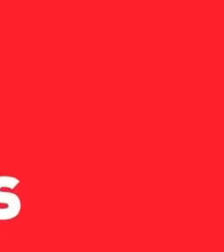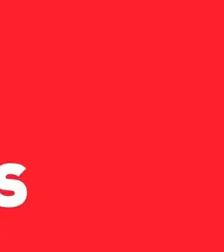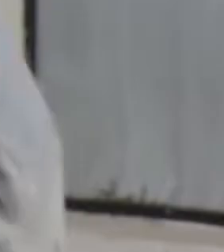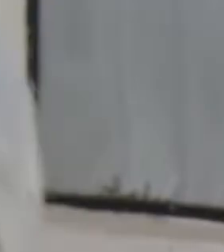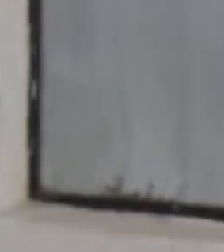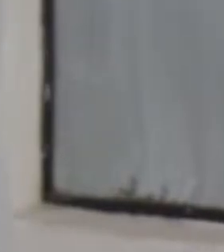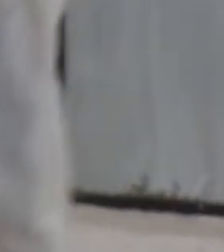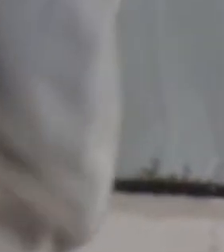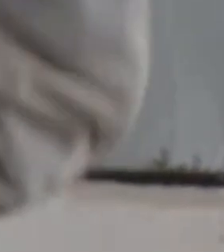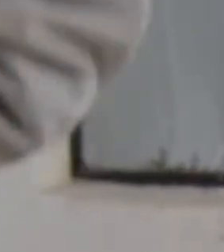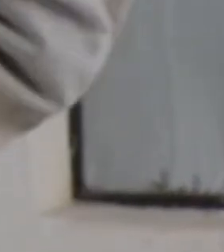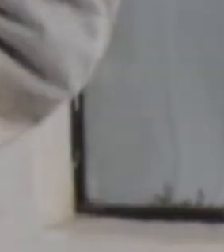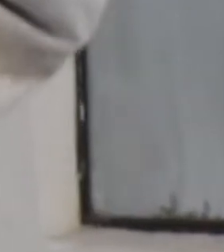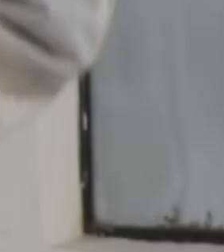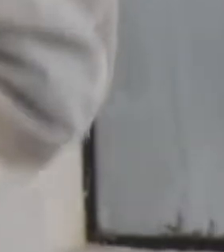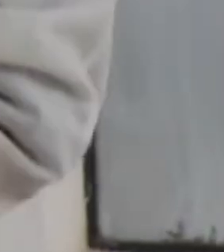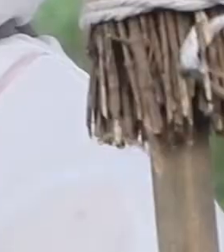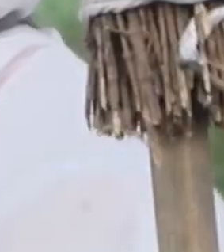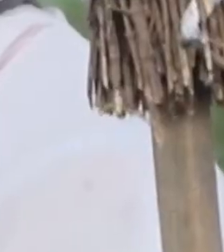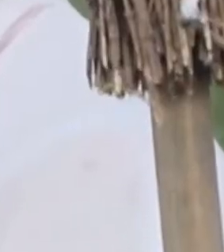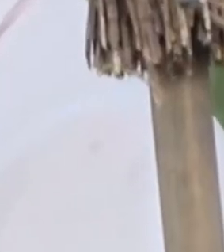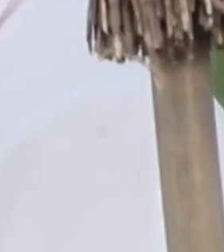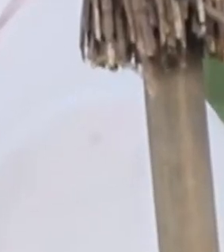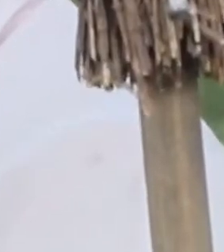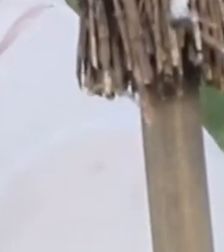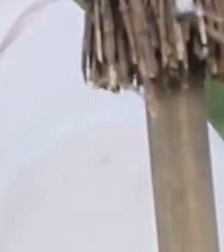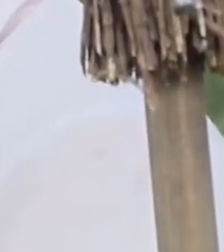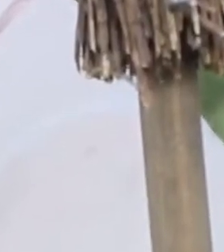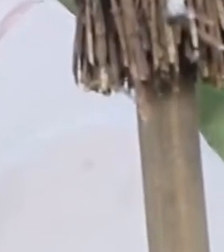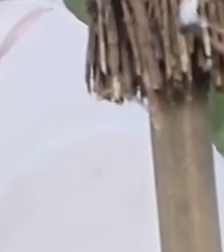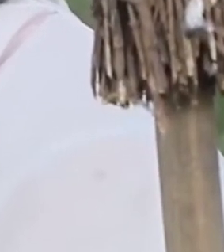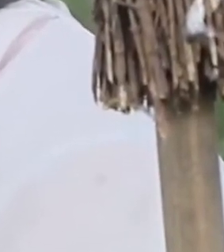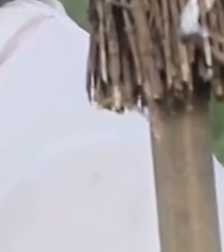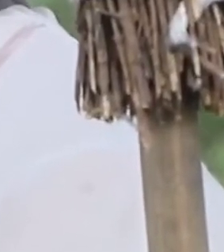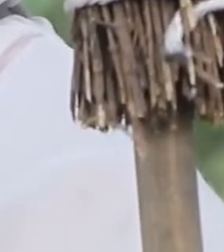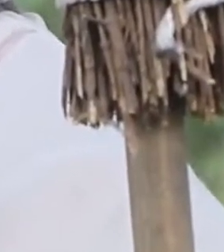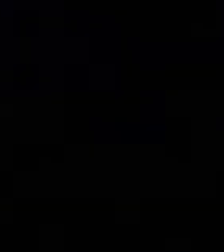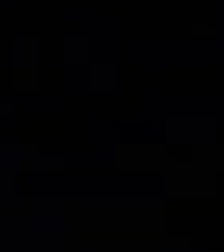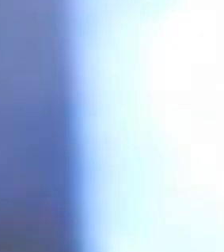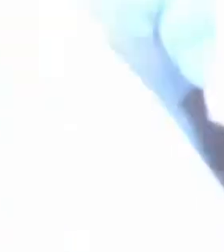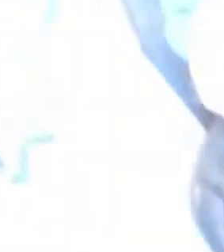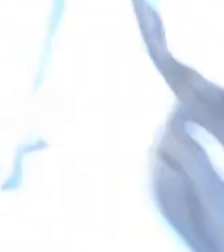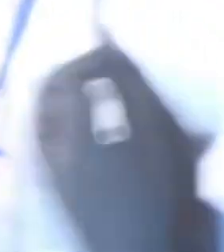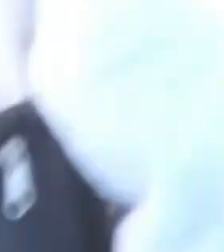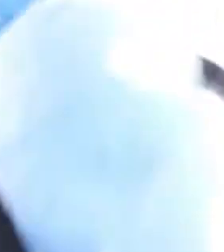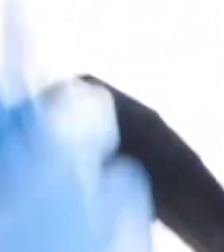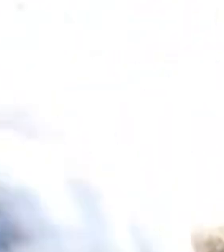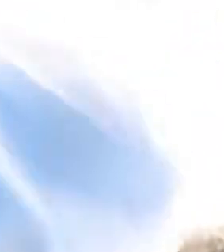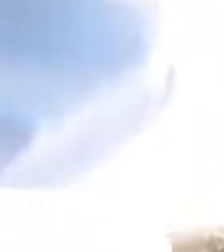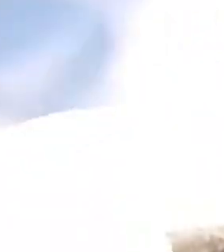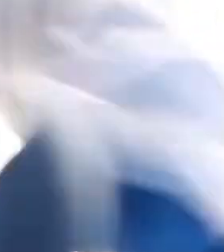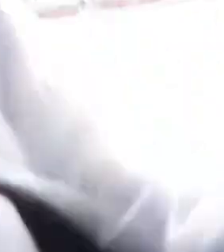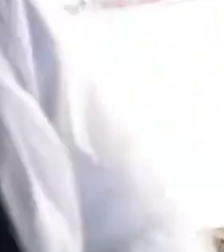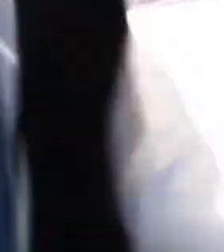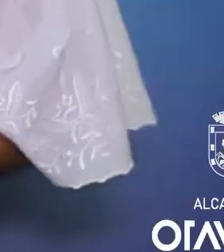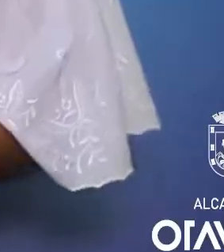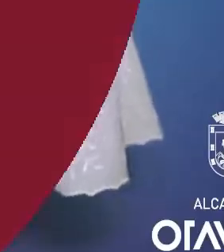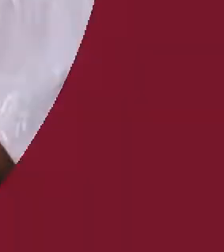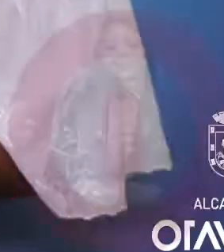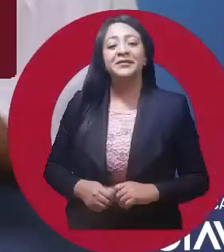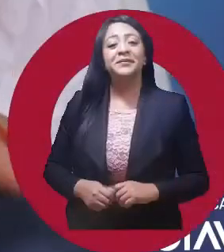alikaipaj. Niangunata fichana yankaika tukuykunaman yanapan, shina tukuykuna yanaparishpa ama mapa niangunata